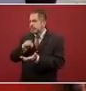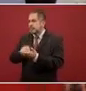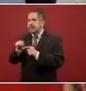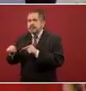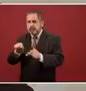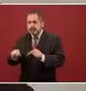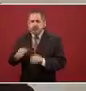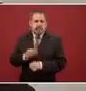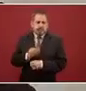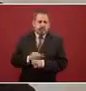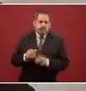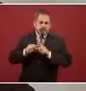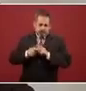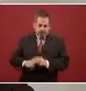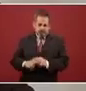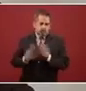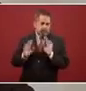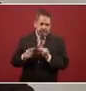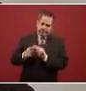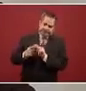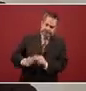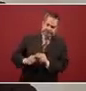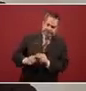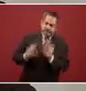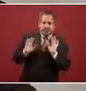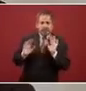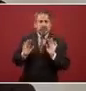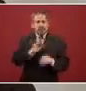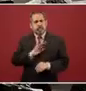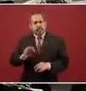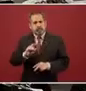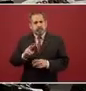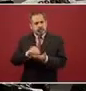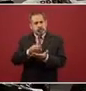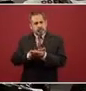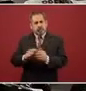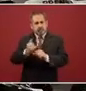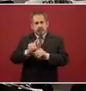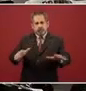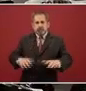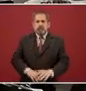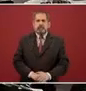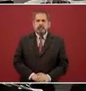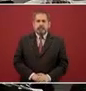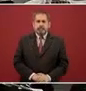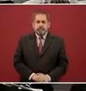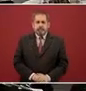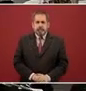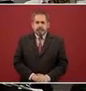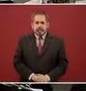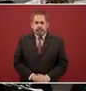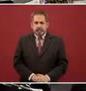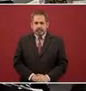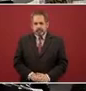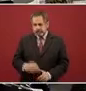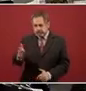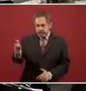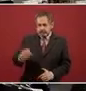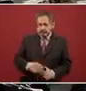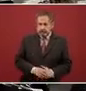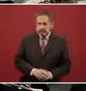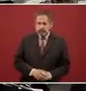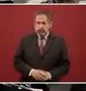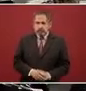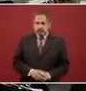que vamos iniciando este escenario 2, yo creo que podemos tener el dato. Sí. Gracias, doctora Alomía. Por